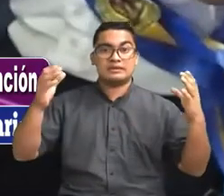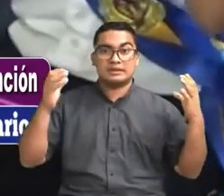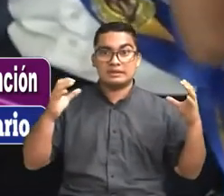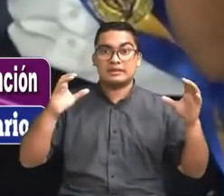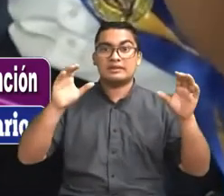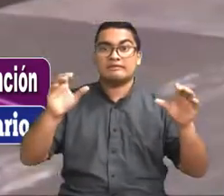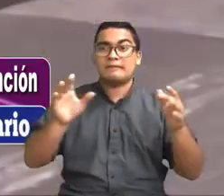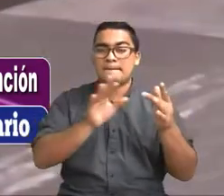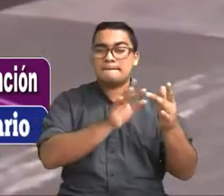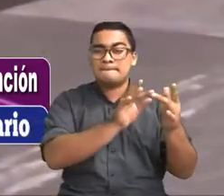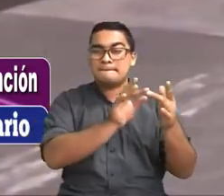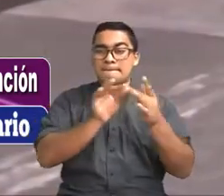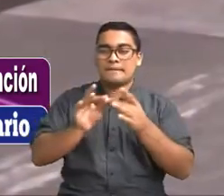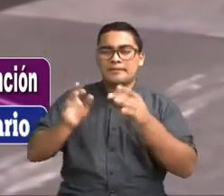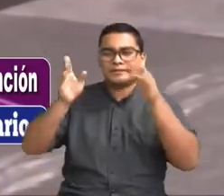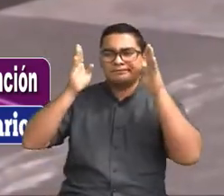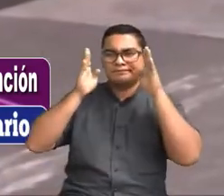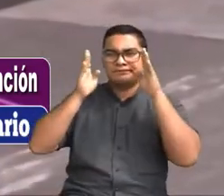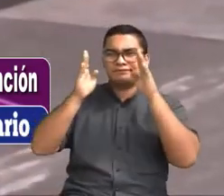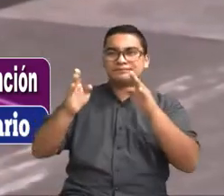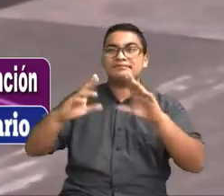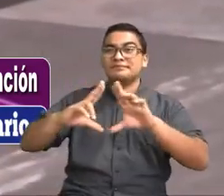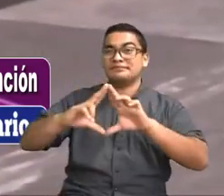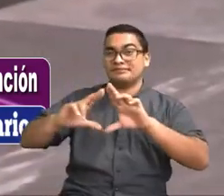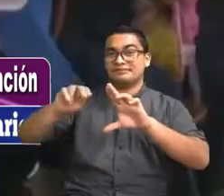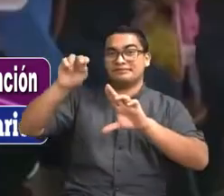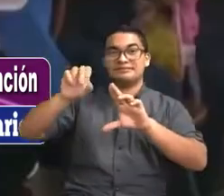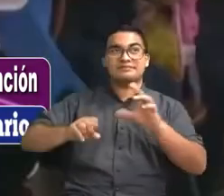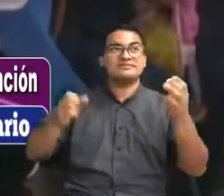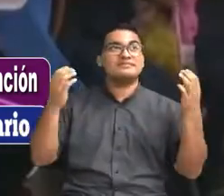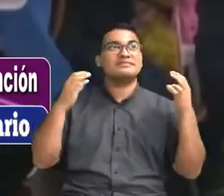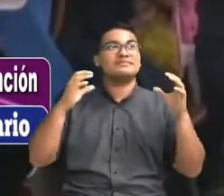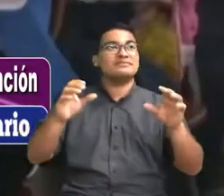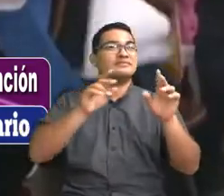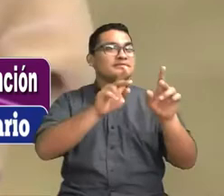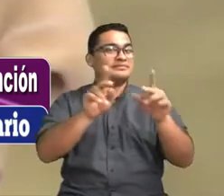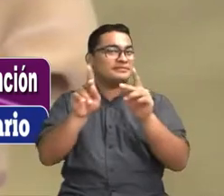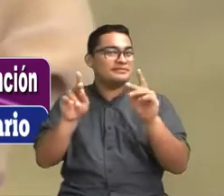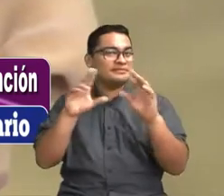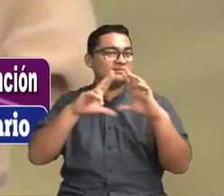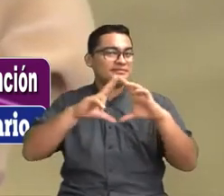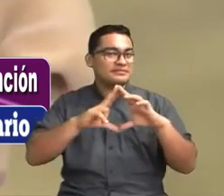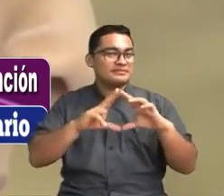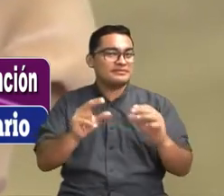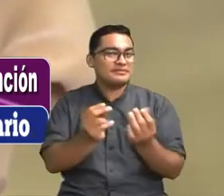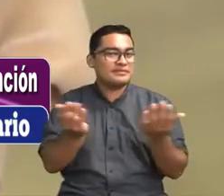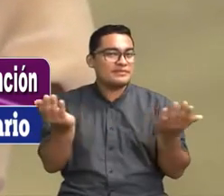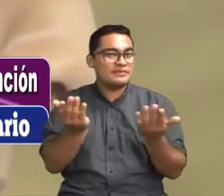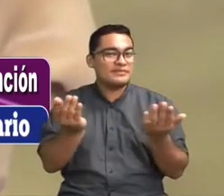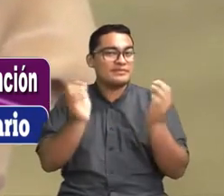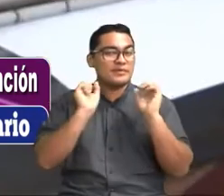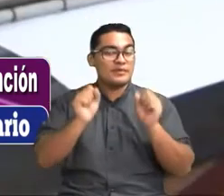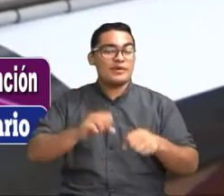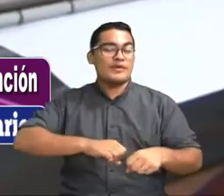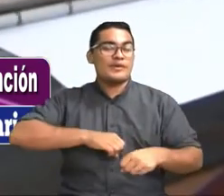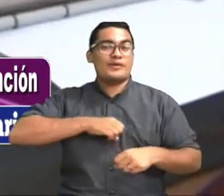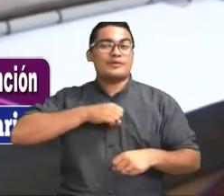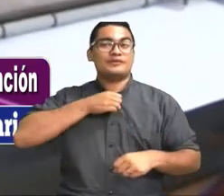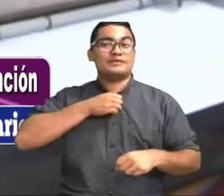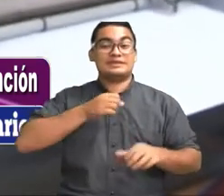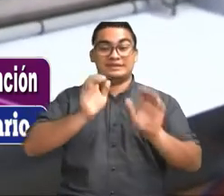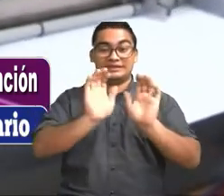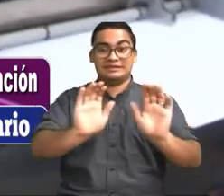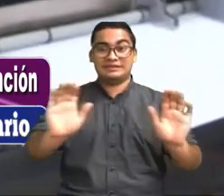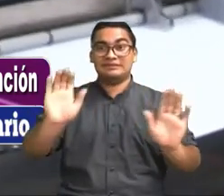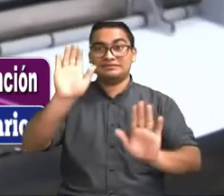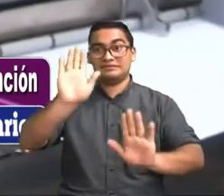siendo privilegiada, podríamos decir, y creo que tiene que ser el orgullo de las y los nicaragüenses cómo los niños